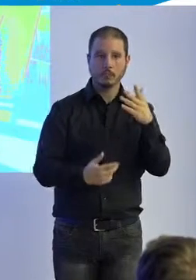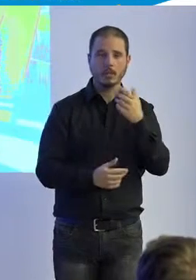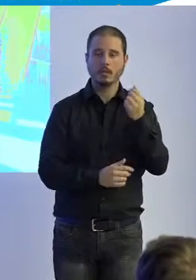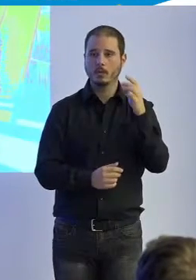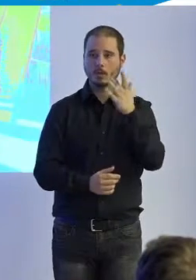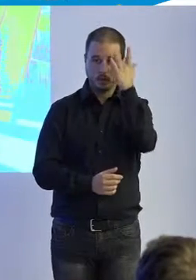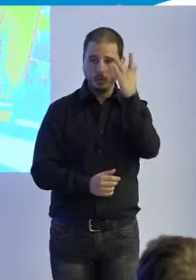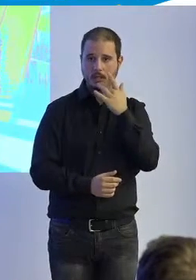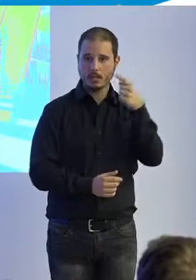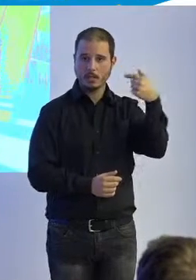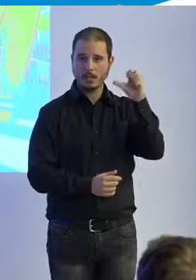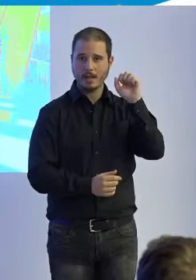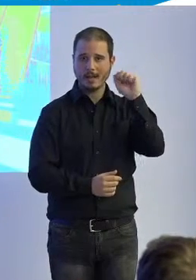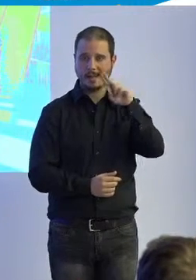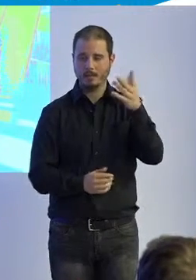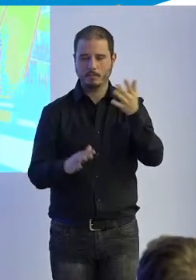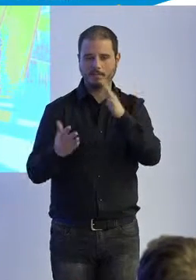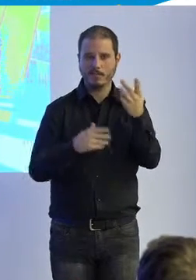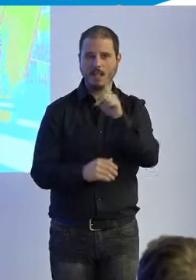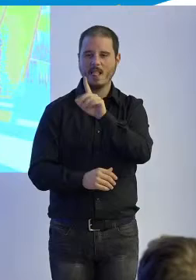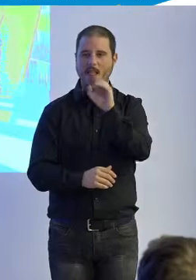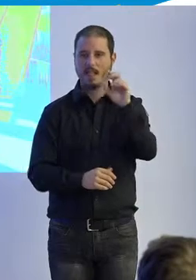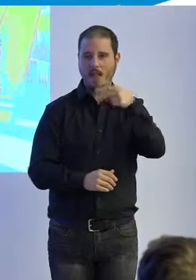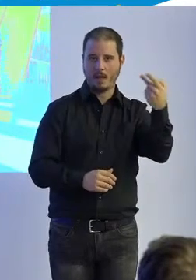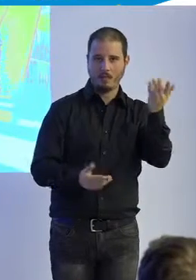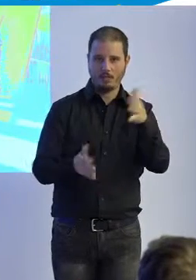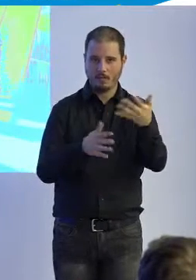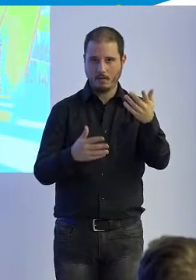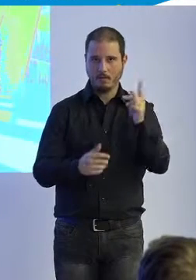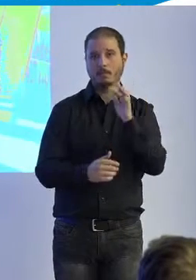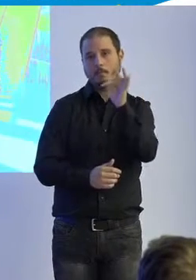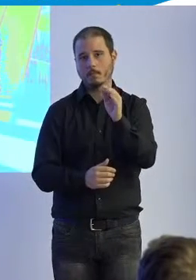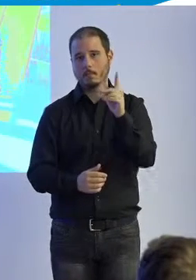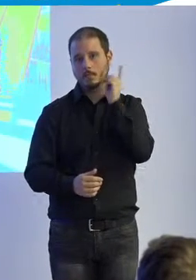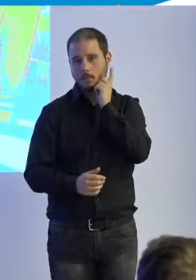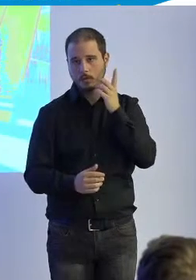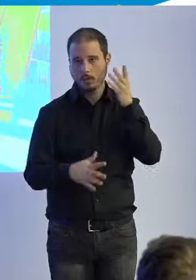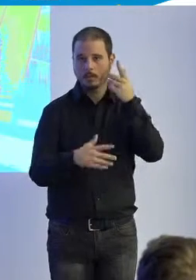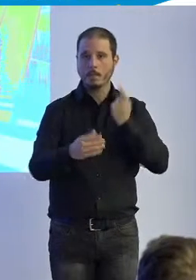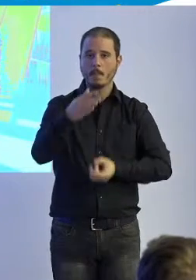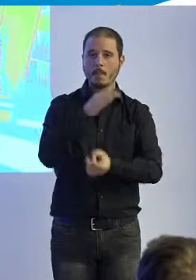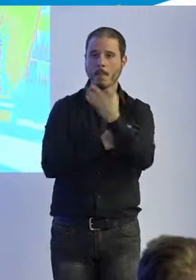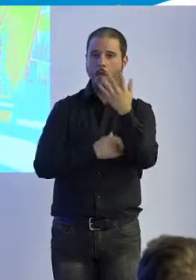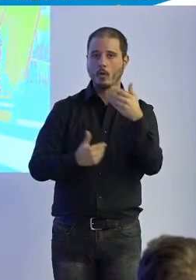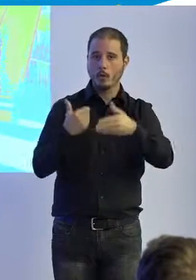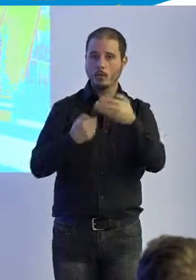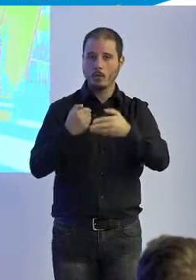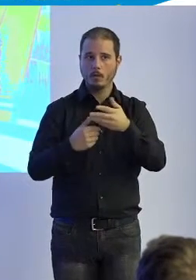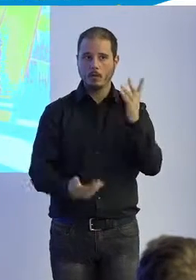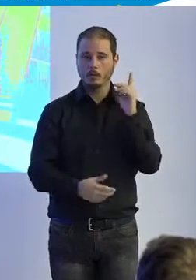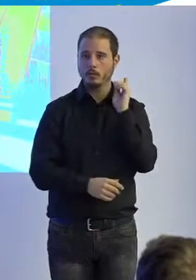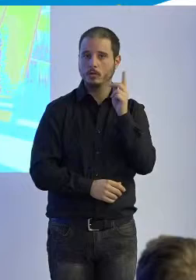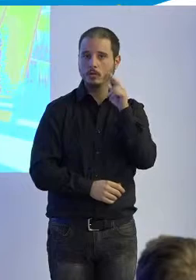Gear, que son 100 pavos más o menos, más el móvil, han conseguido desarrollar videojuegos con los que con la mirada